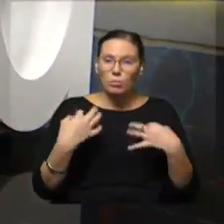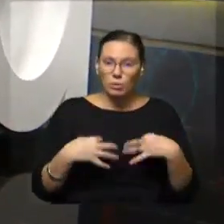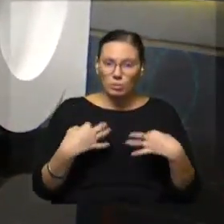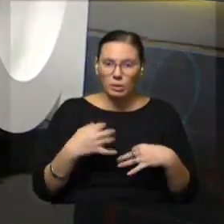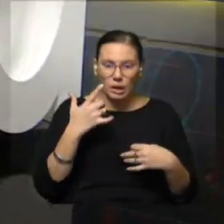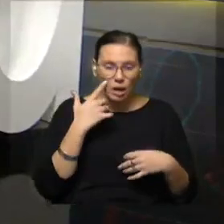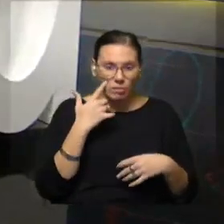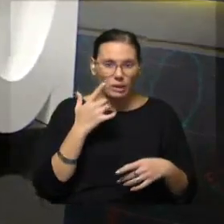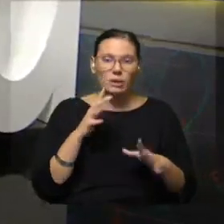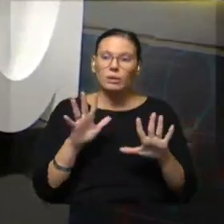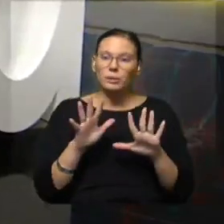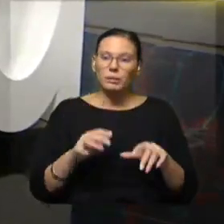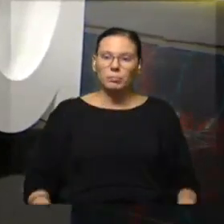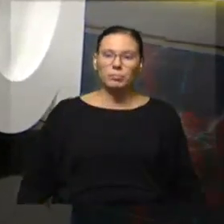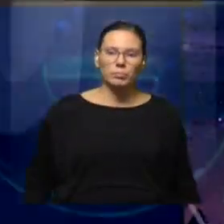nos vamos con Agus. Dale, Agus.